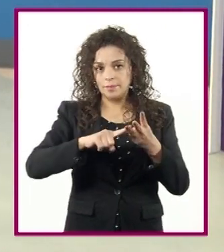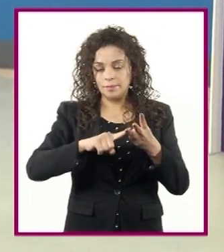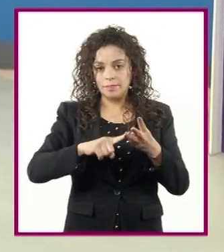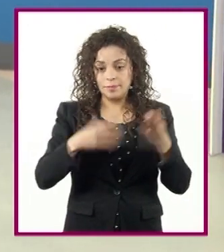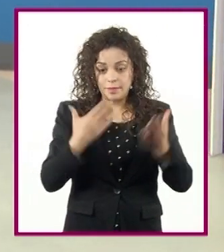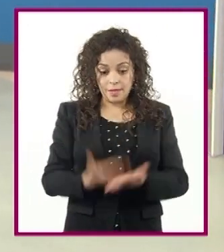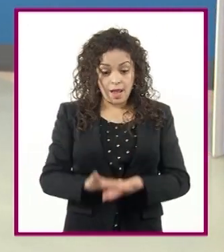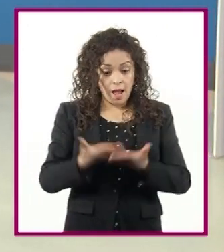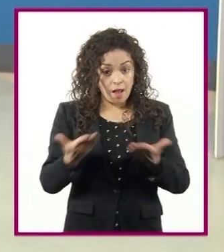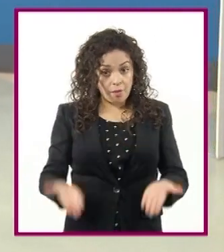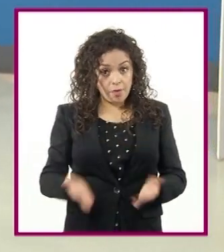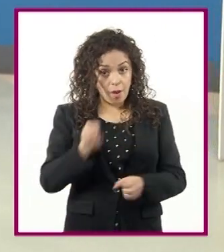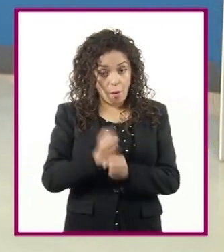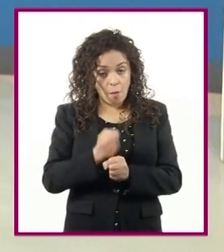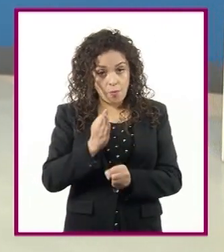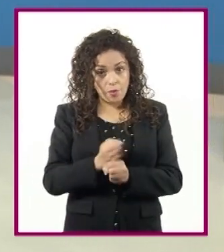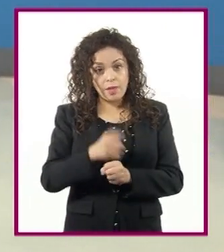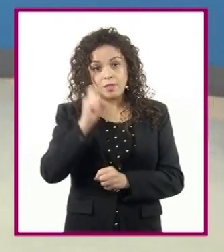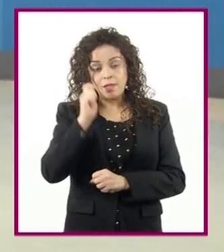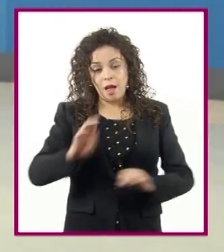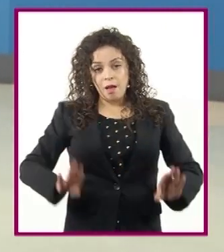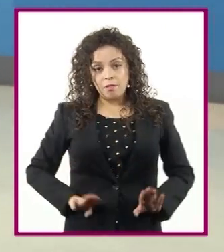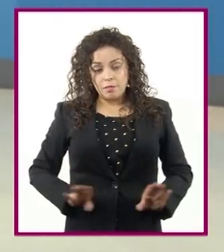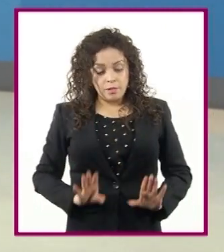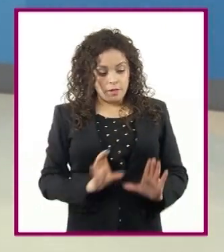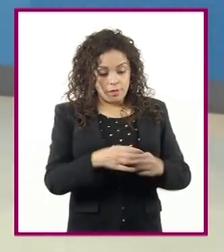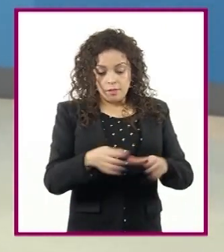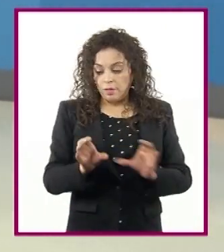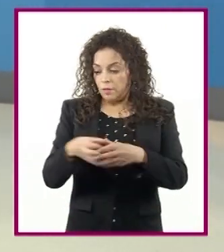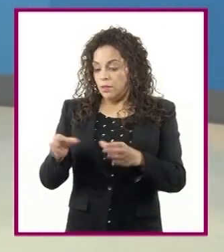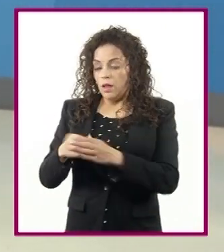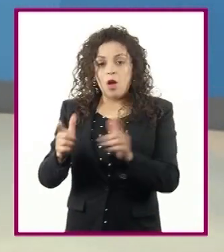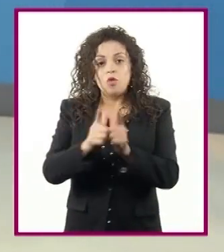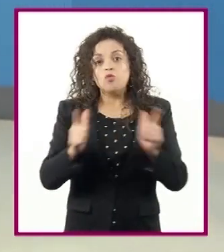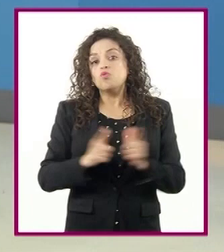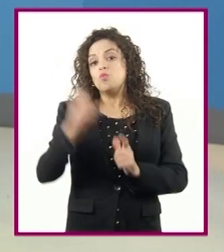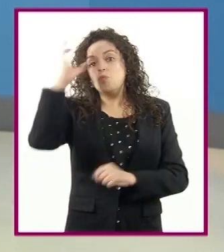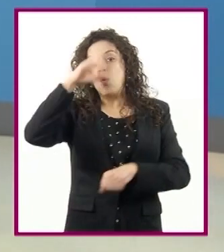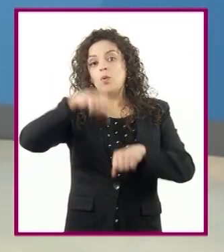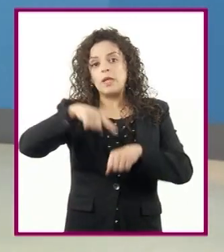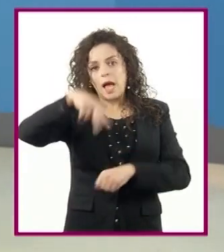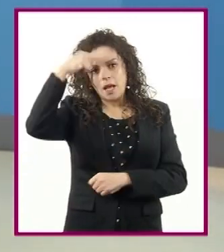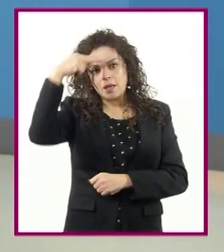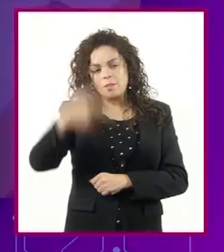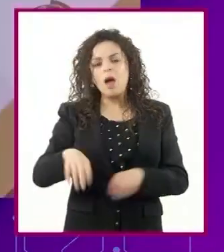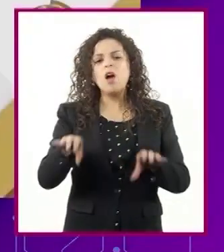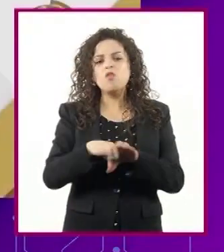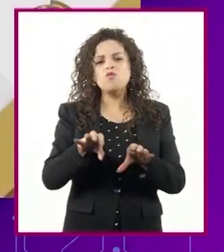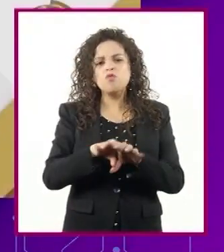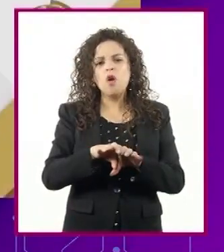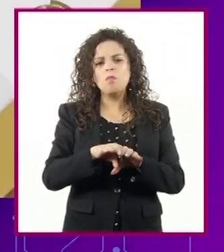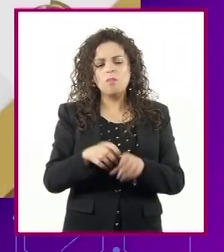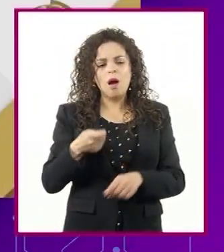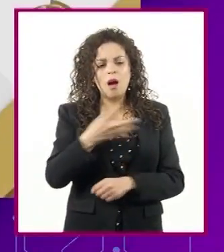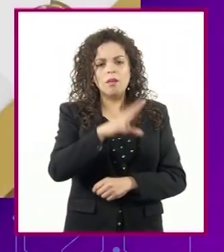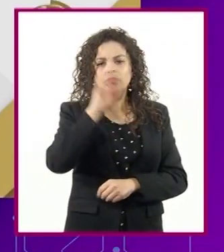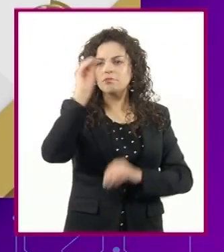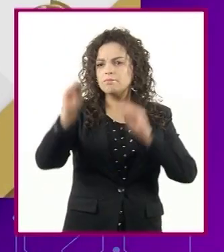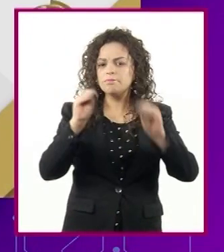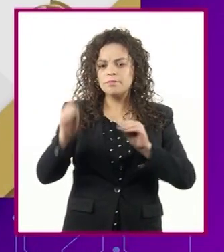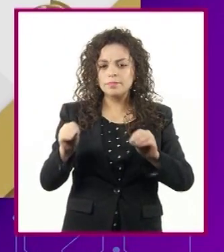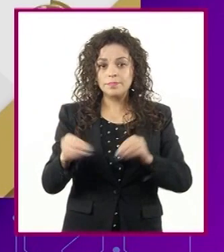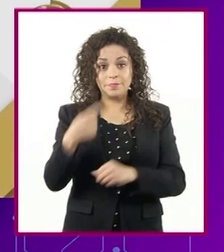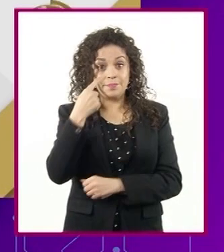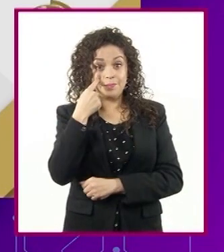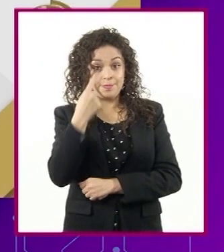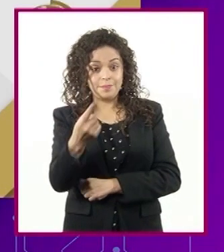Actualmente, la clasificación de grupos culturales en México se representa de la siguiente forma. 1.